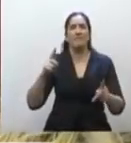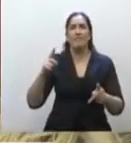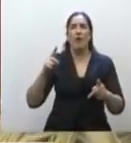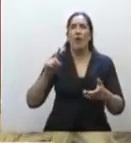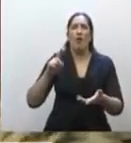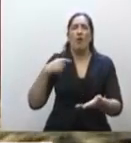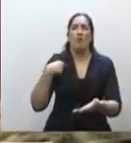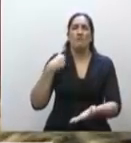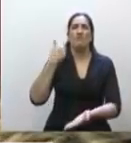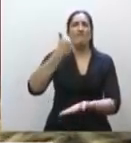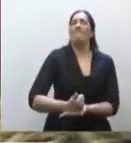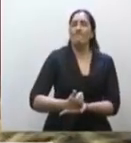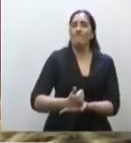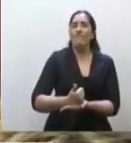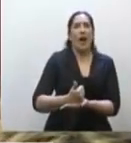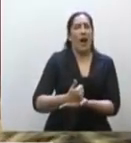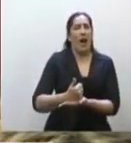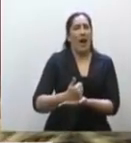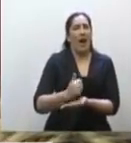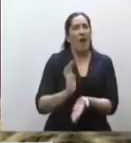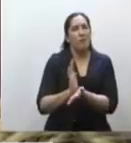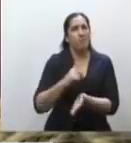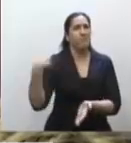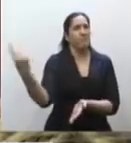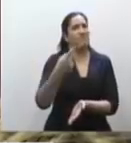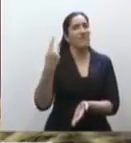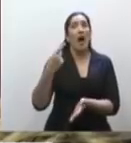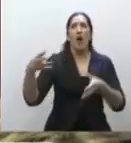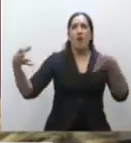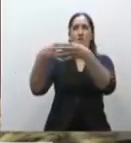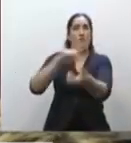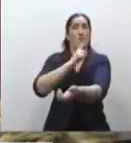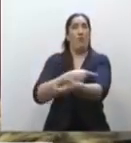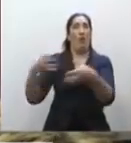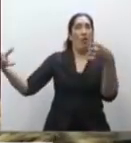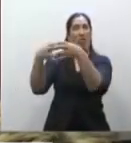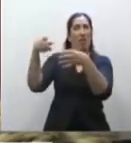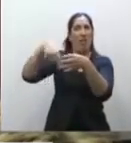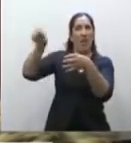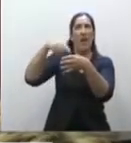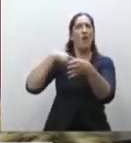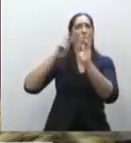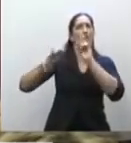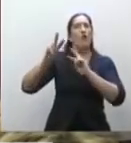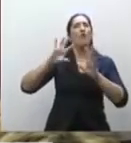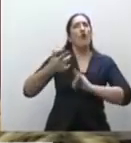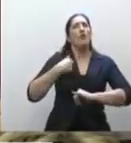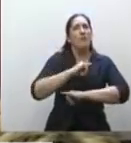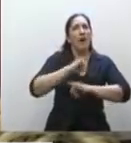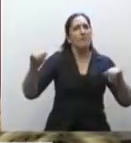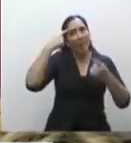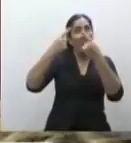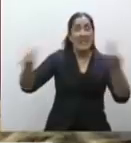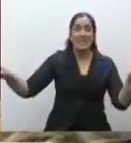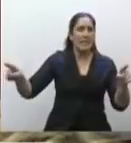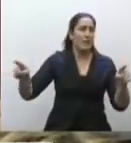oponerse o trabajar contra el statu quo, sea cual este fuere. Y